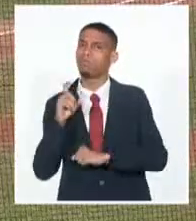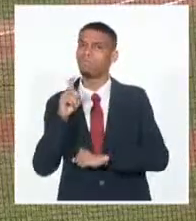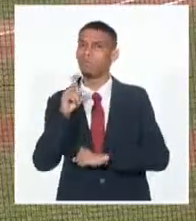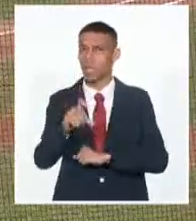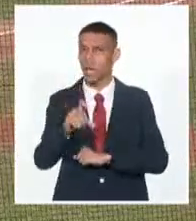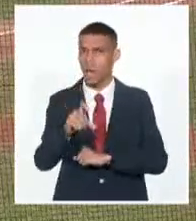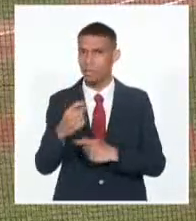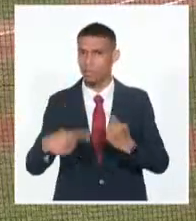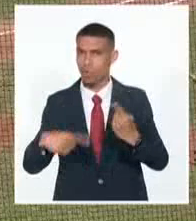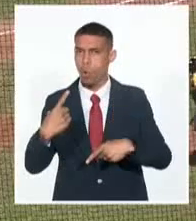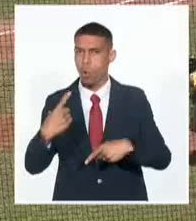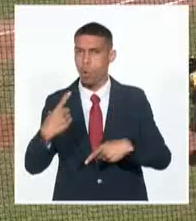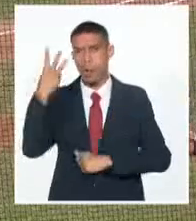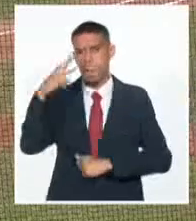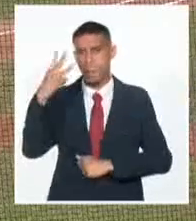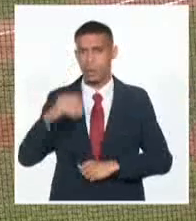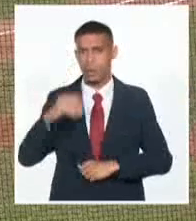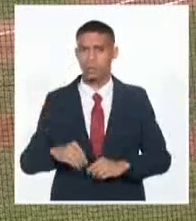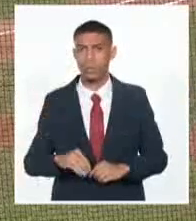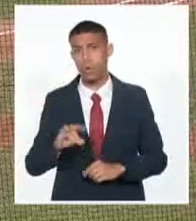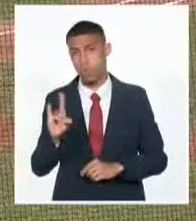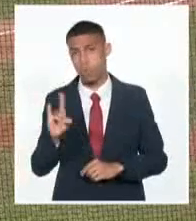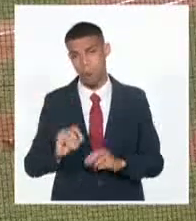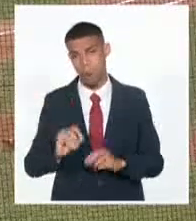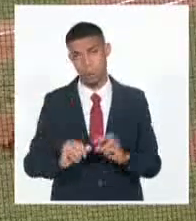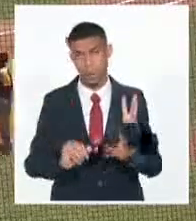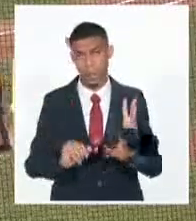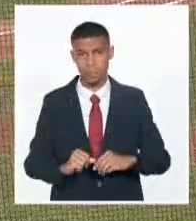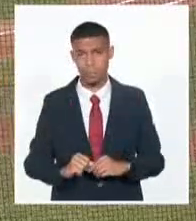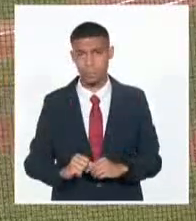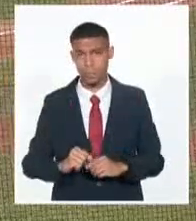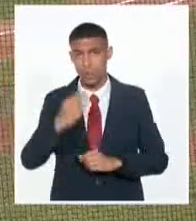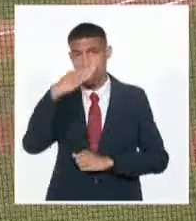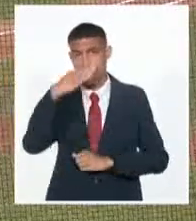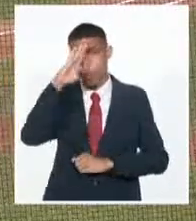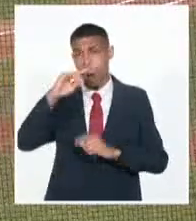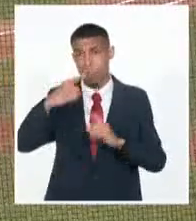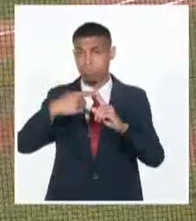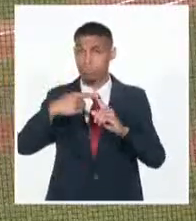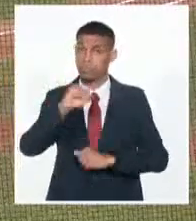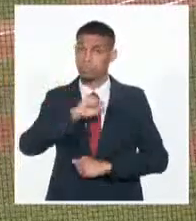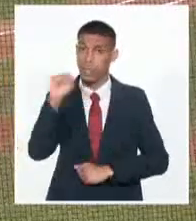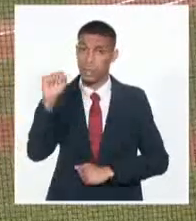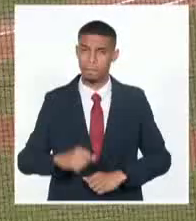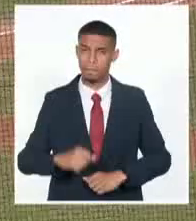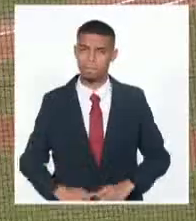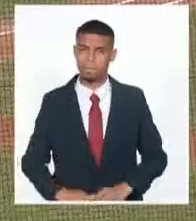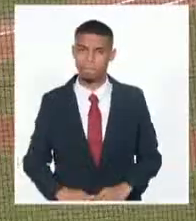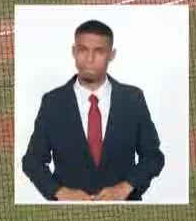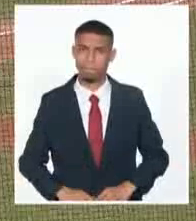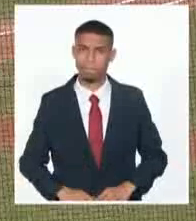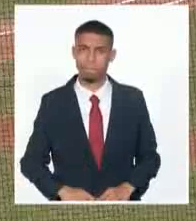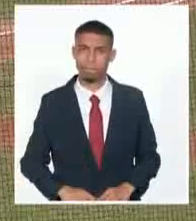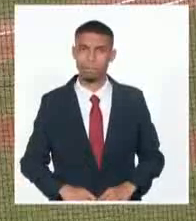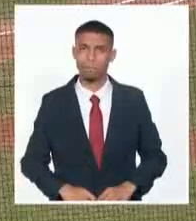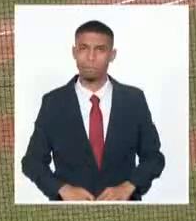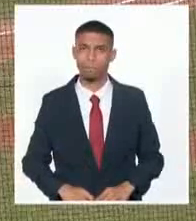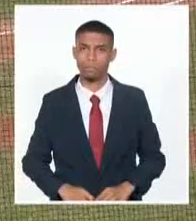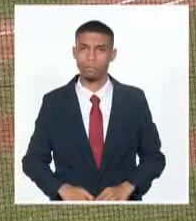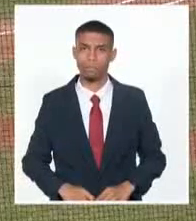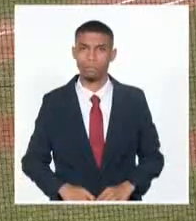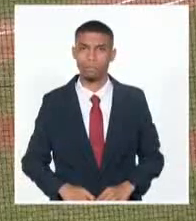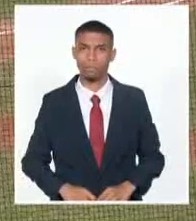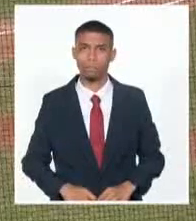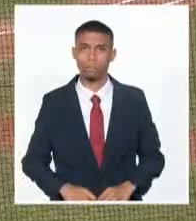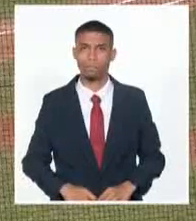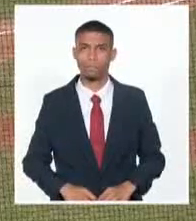de oro. Así que 9-3 está ganando Cuba. Vamos a ver si podemos ver la entrada que se encuentra este partido, y realmente